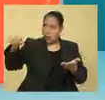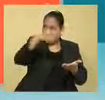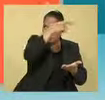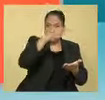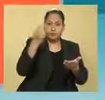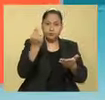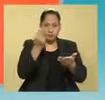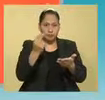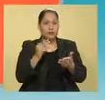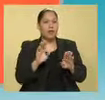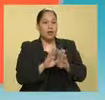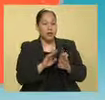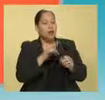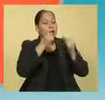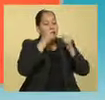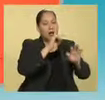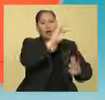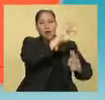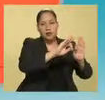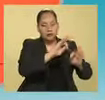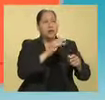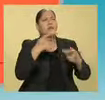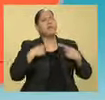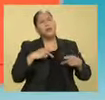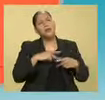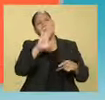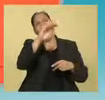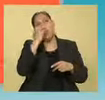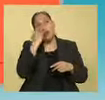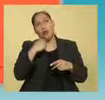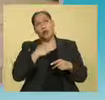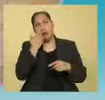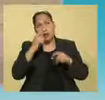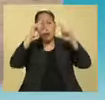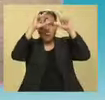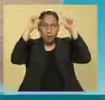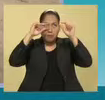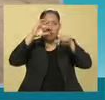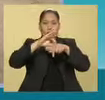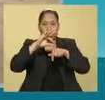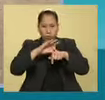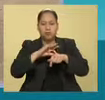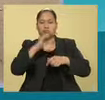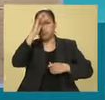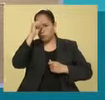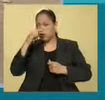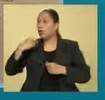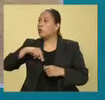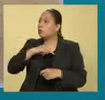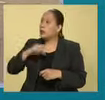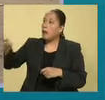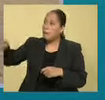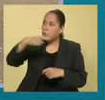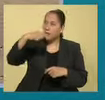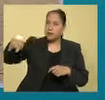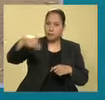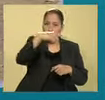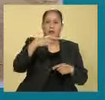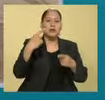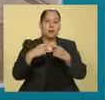Tenemos justamente una parte de esa atención. Trabajo es eso, pero quien da la atención es definitivamente los equipos